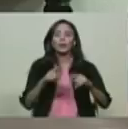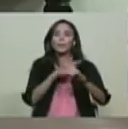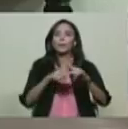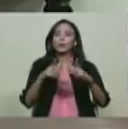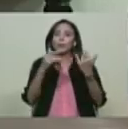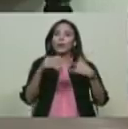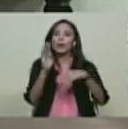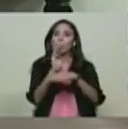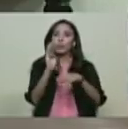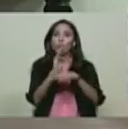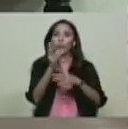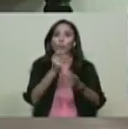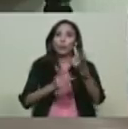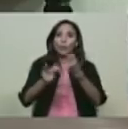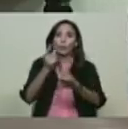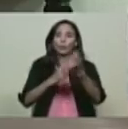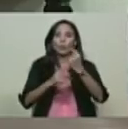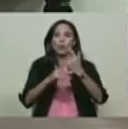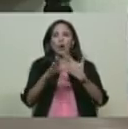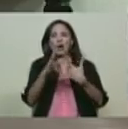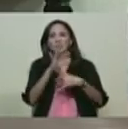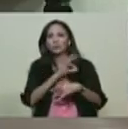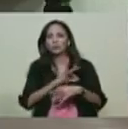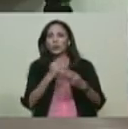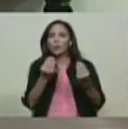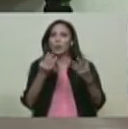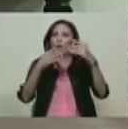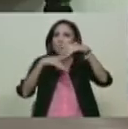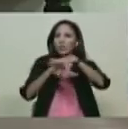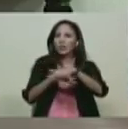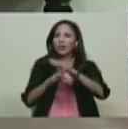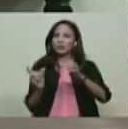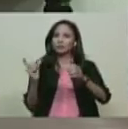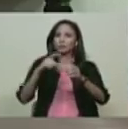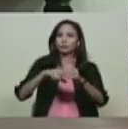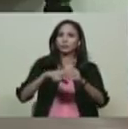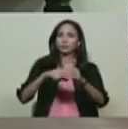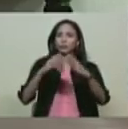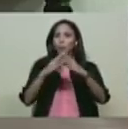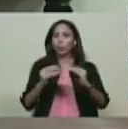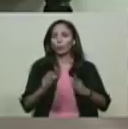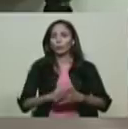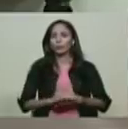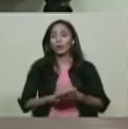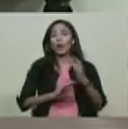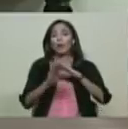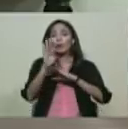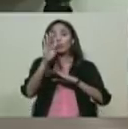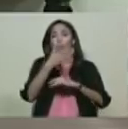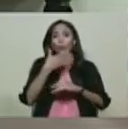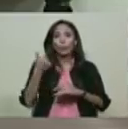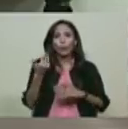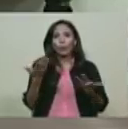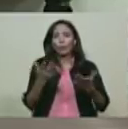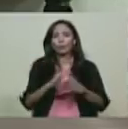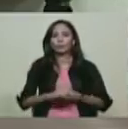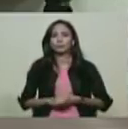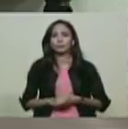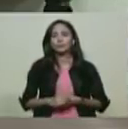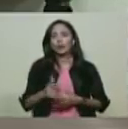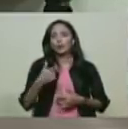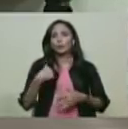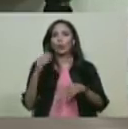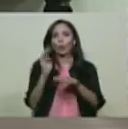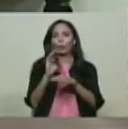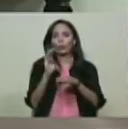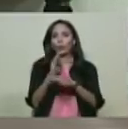económica, social, integral a las mujeres embarazadas. Proteger a las mujeres embarazadas es proteger el futuro de Venezuela, y yo soy el protector